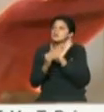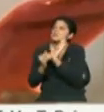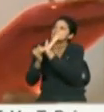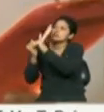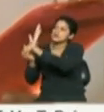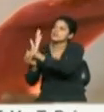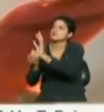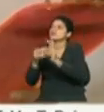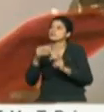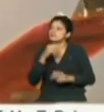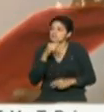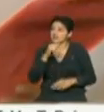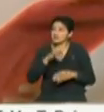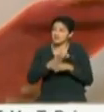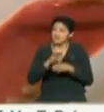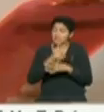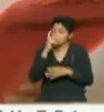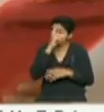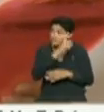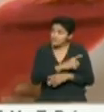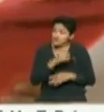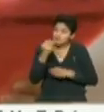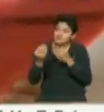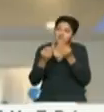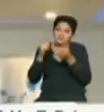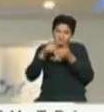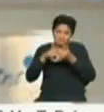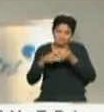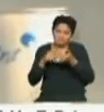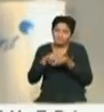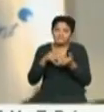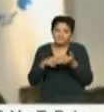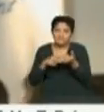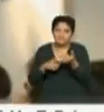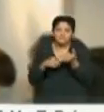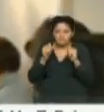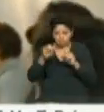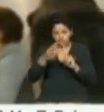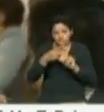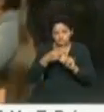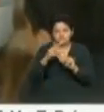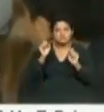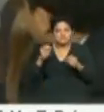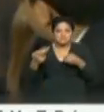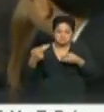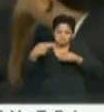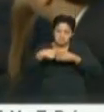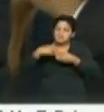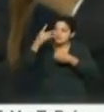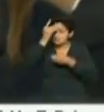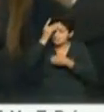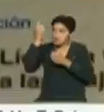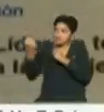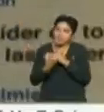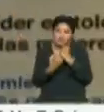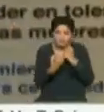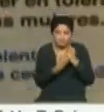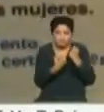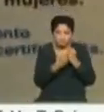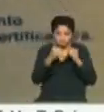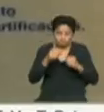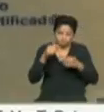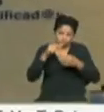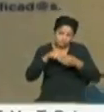la problemática de la violencia de género. Esta certificación se encuentra avalada por la cooperación alemana y es implementada a través del